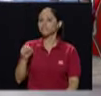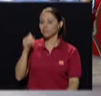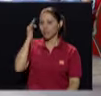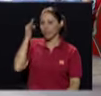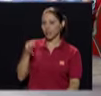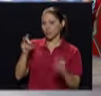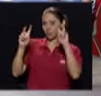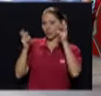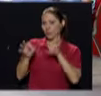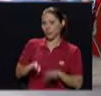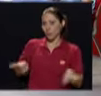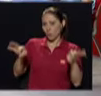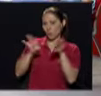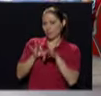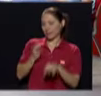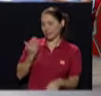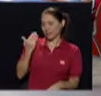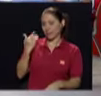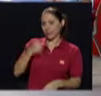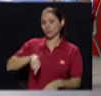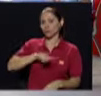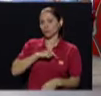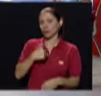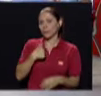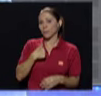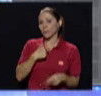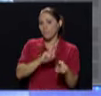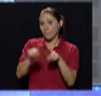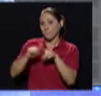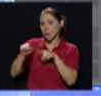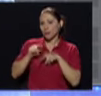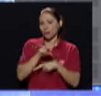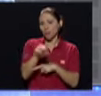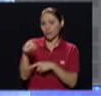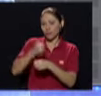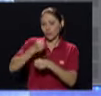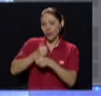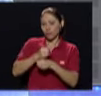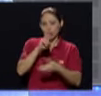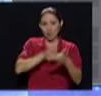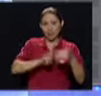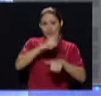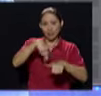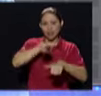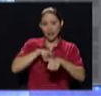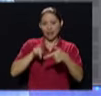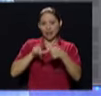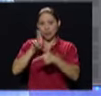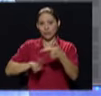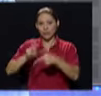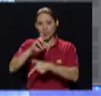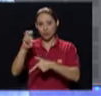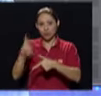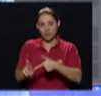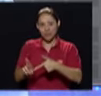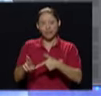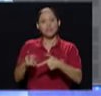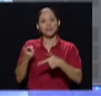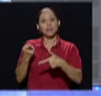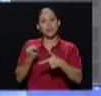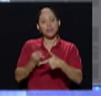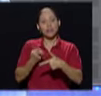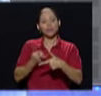que es un tema importante y recientemente, bueno, tenemos varios compañeros trabajando en eso, tanto en la Universidad Nacional como en Universidad de Costa Rica, y es uno de